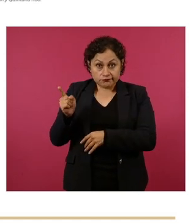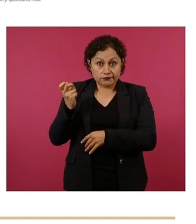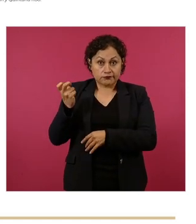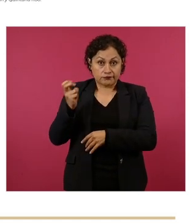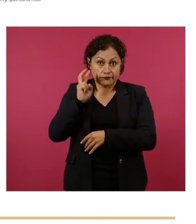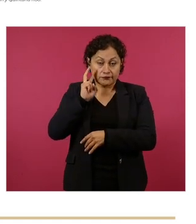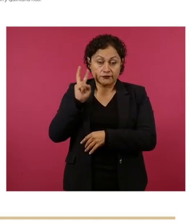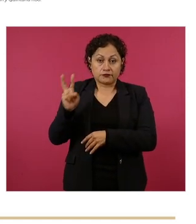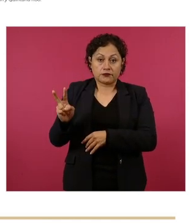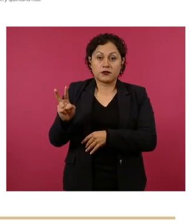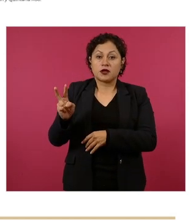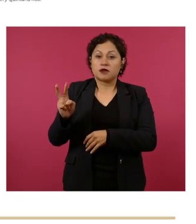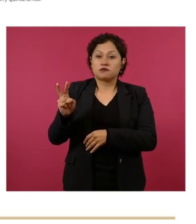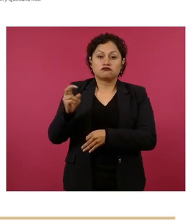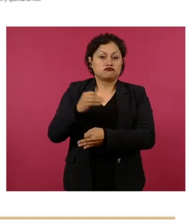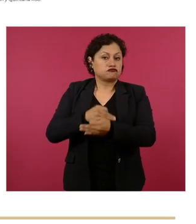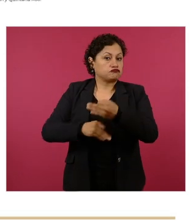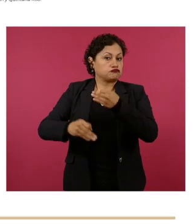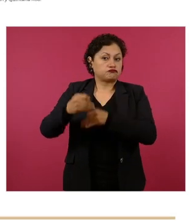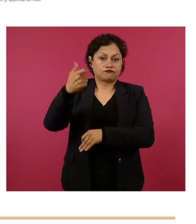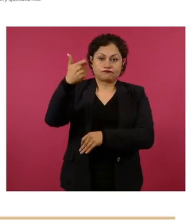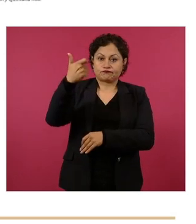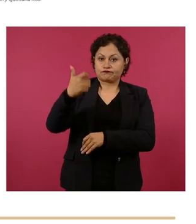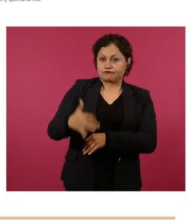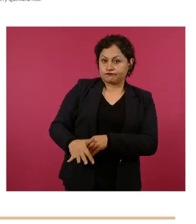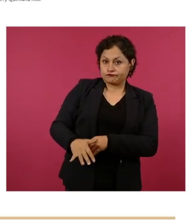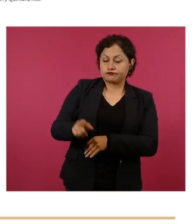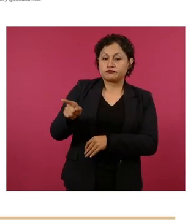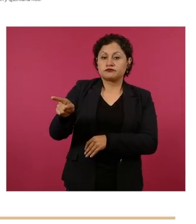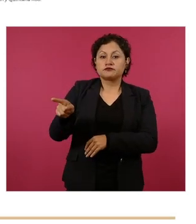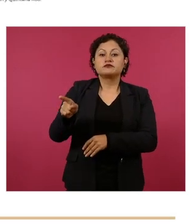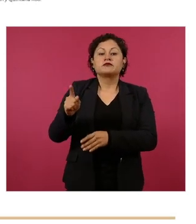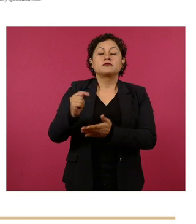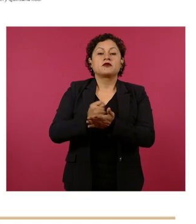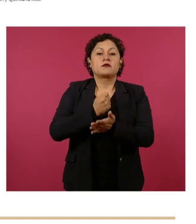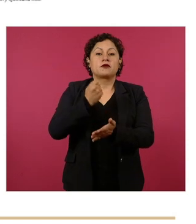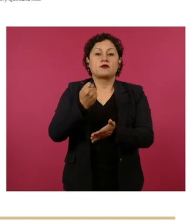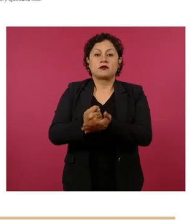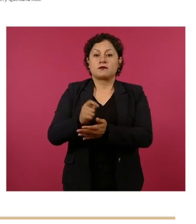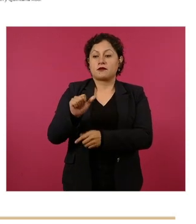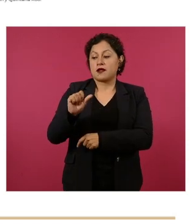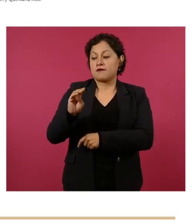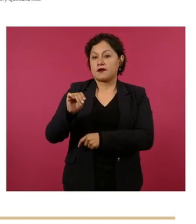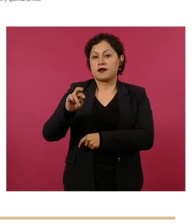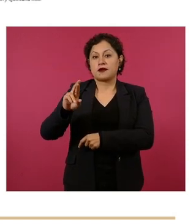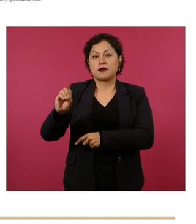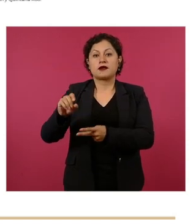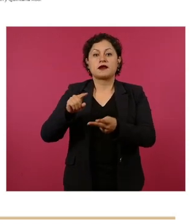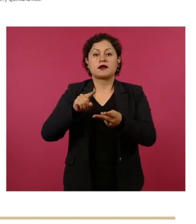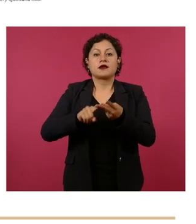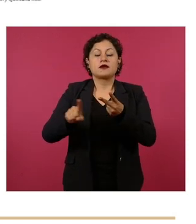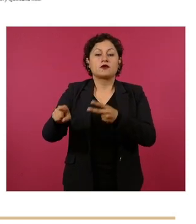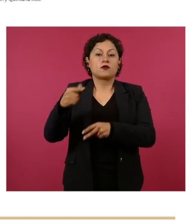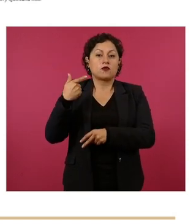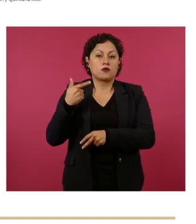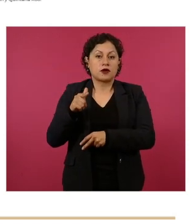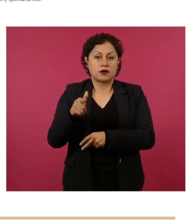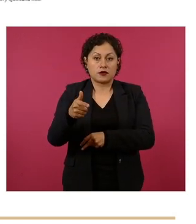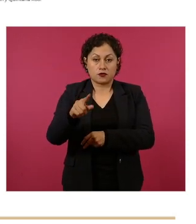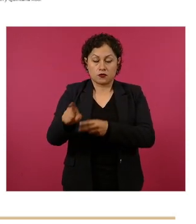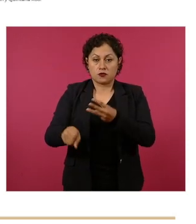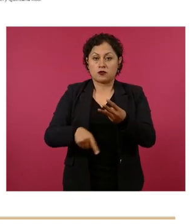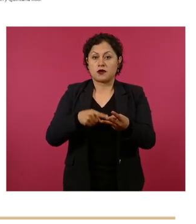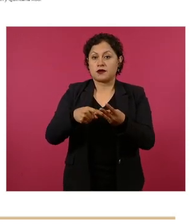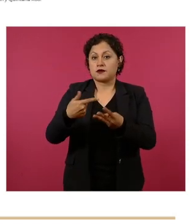ver, también por debajo del promedio. Tenemos a Valero en Altamira, Tamaulipas, a Shell en San José Iturbide, Guanajuato, G500